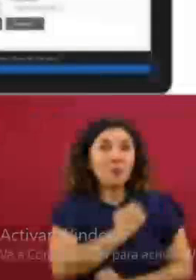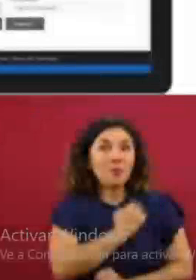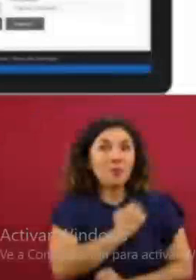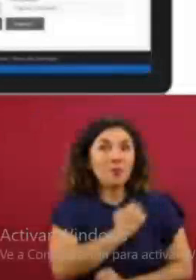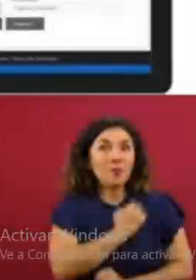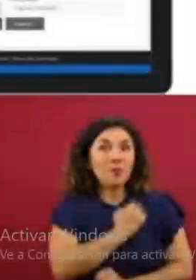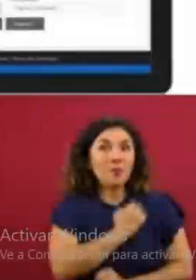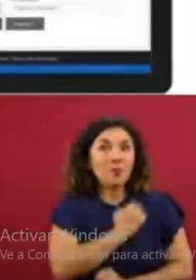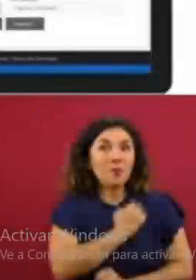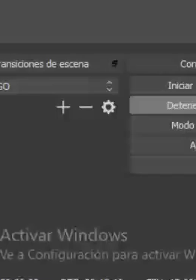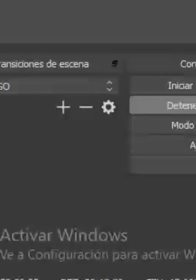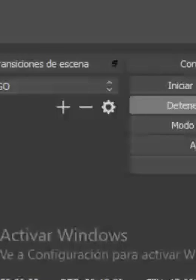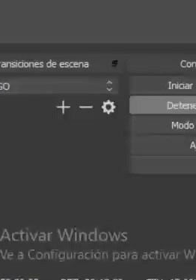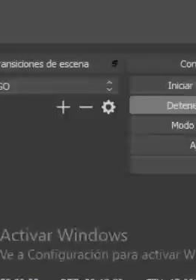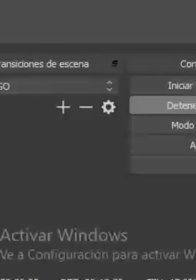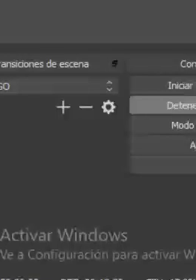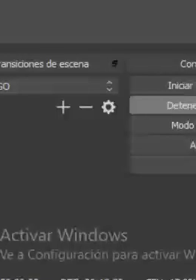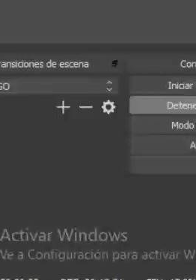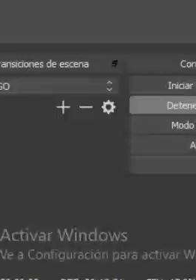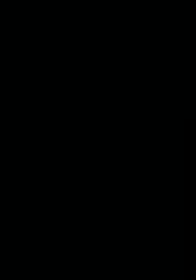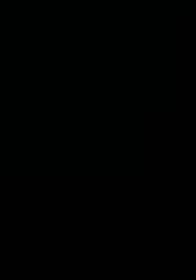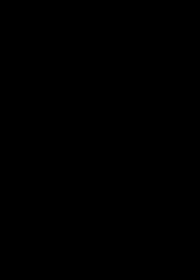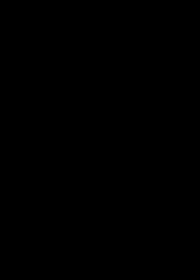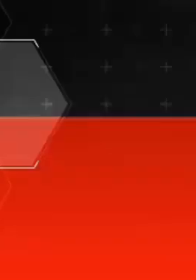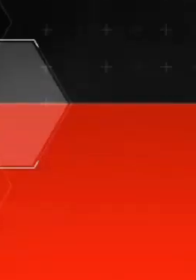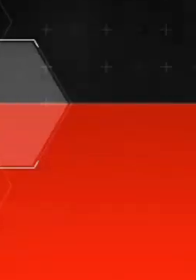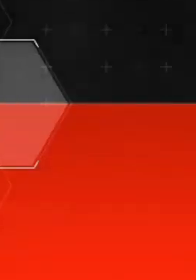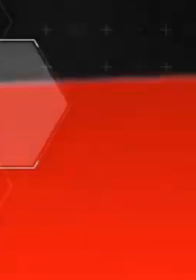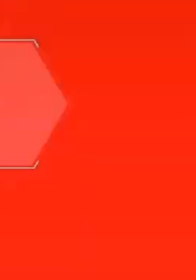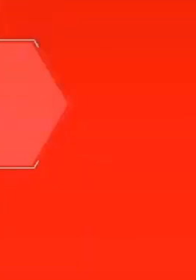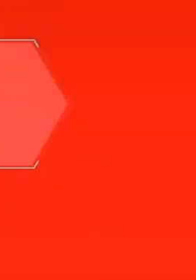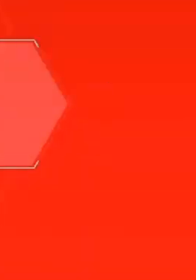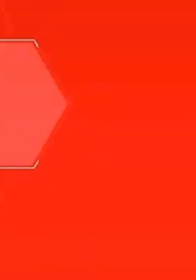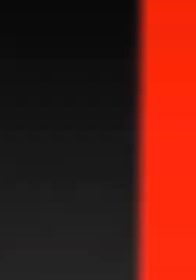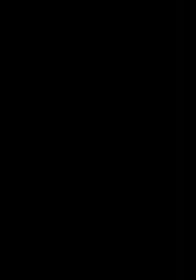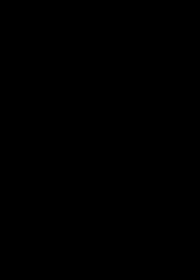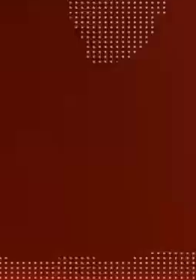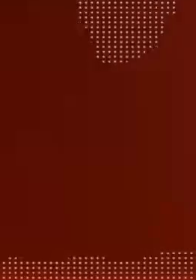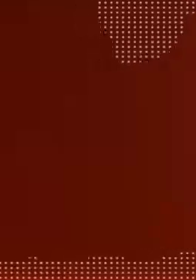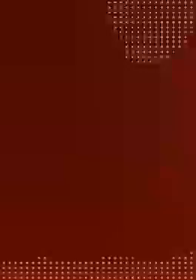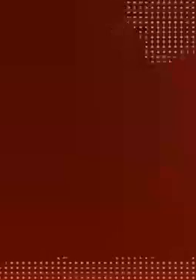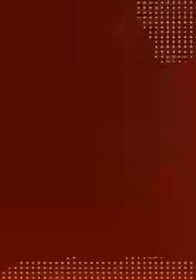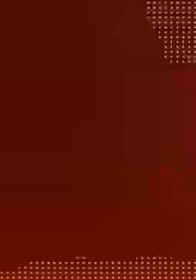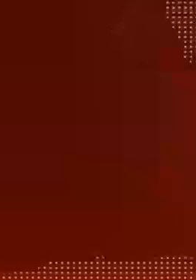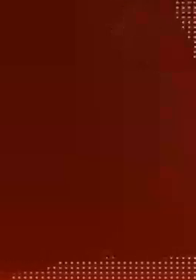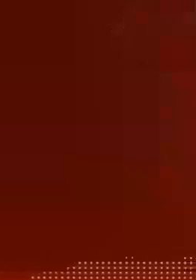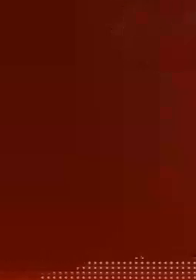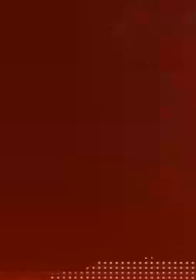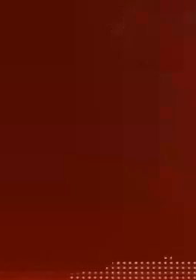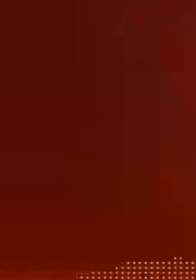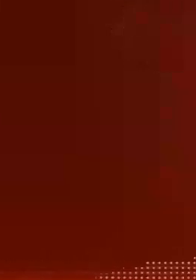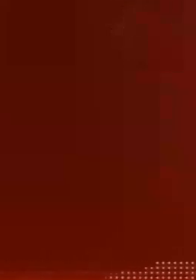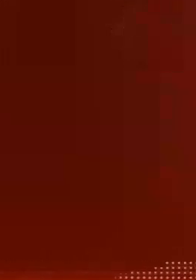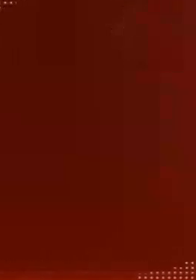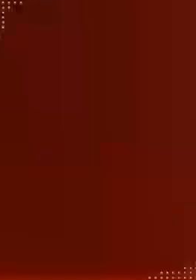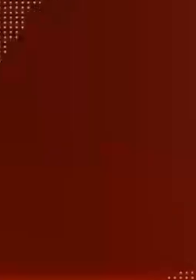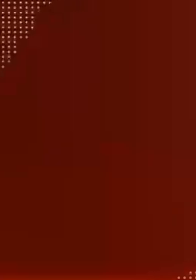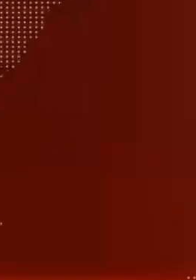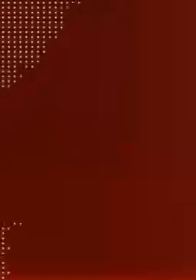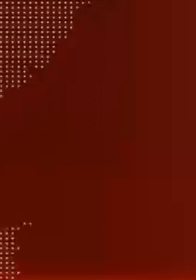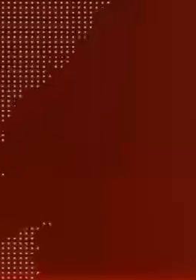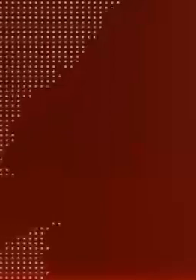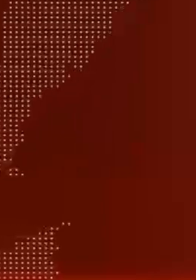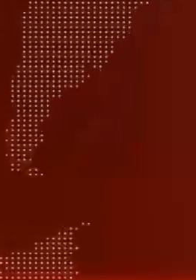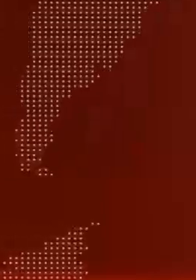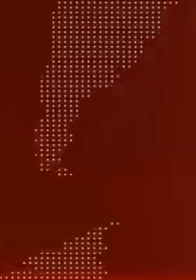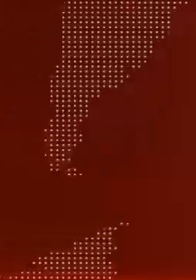agrado, ya que obviamente pues es bastante información muy buena. Y bueno, amigos, pues muchísimas gracias por acompañarnos, nos vemos en otro